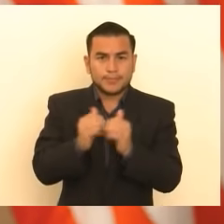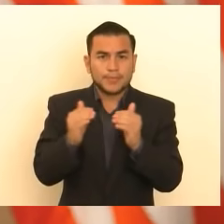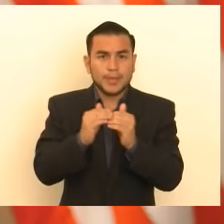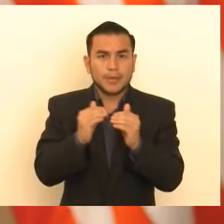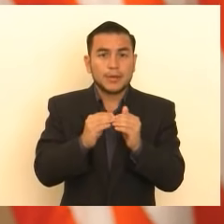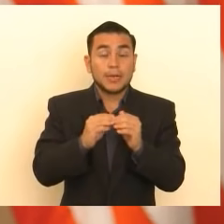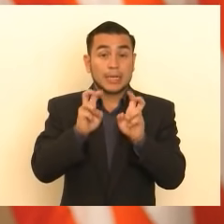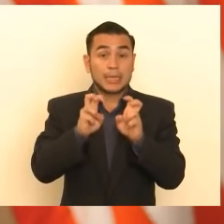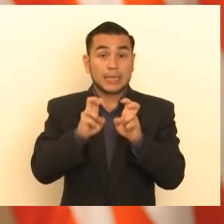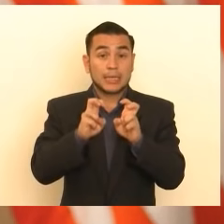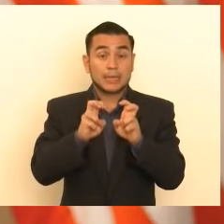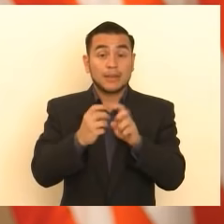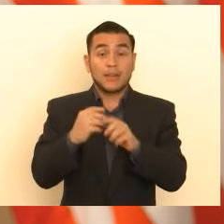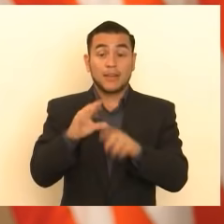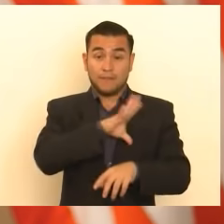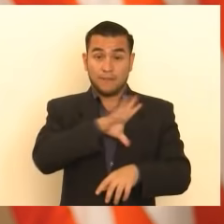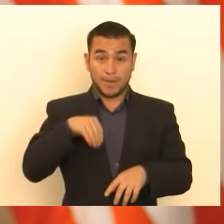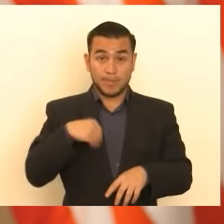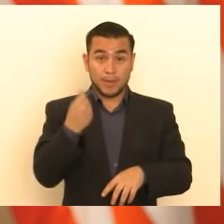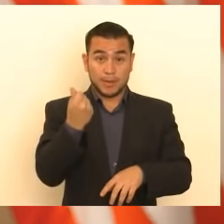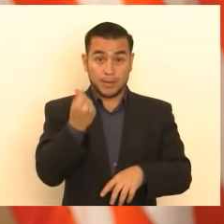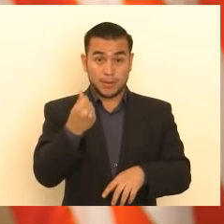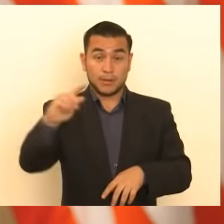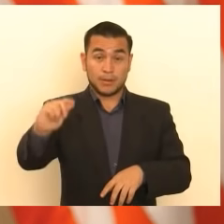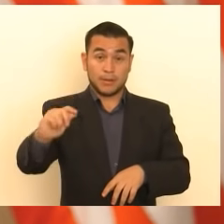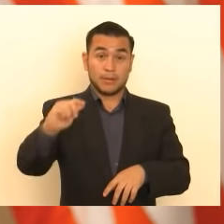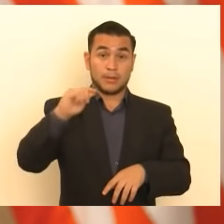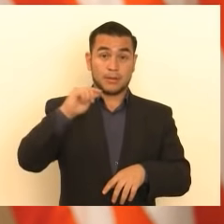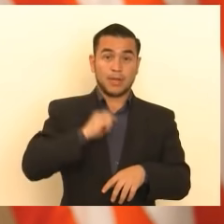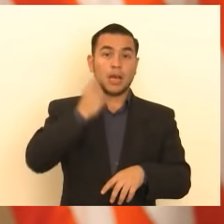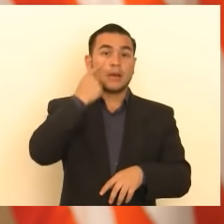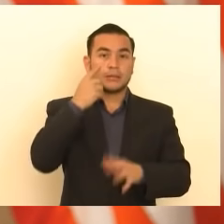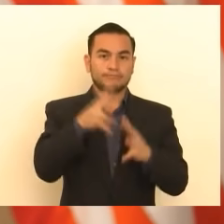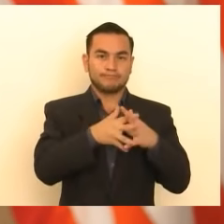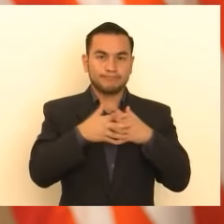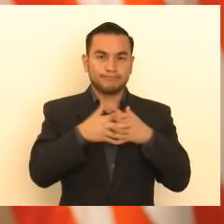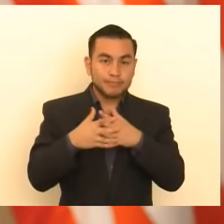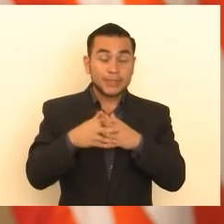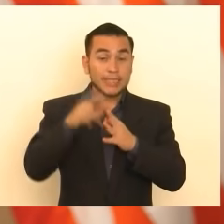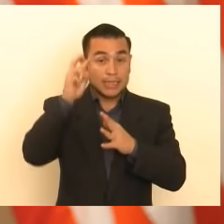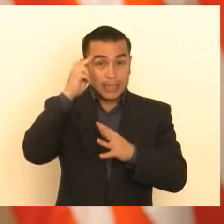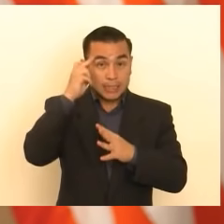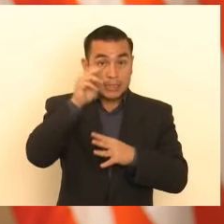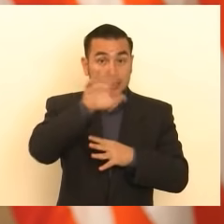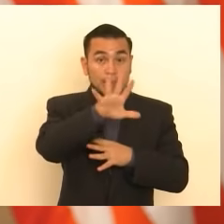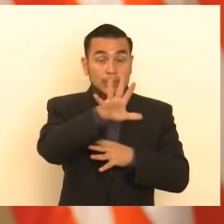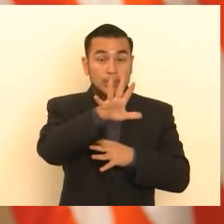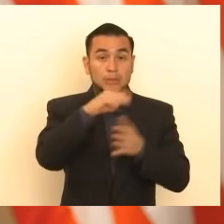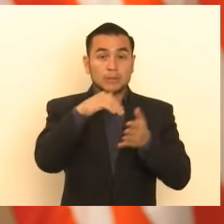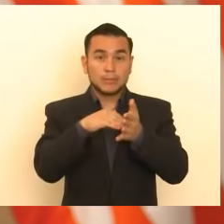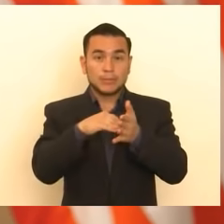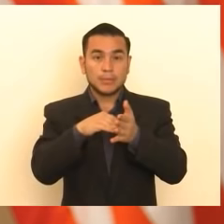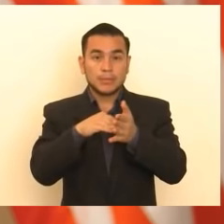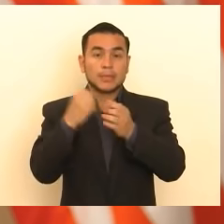remesas que recibimos de nuestros hermanos en el exterior, en su mayoría de los Estados Unidos, está arriba de los